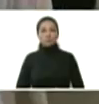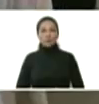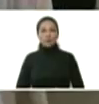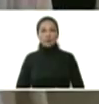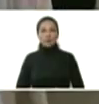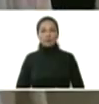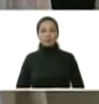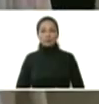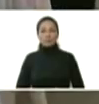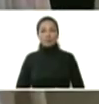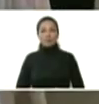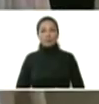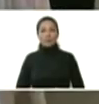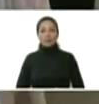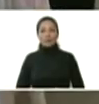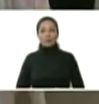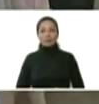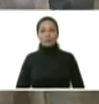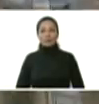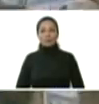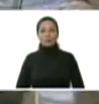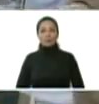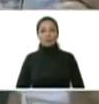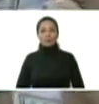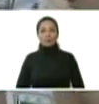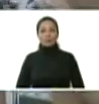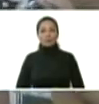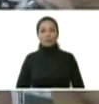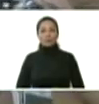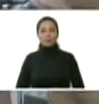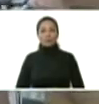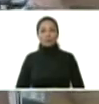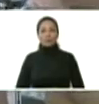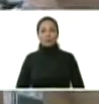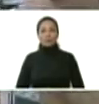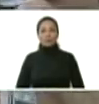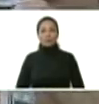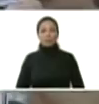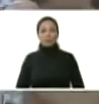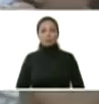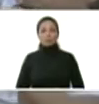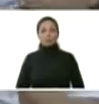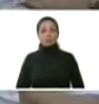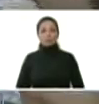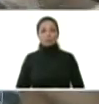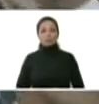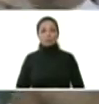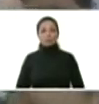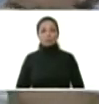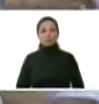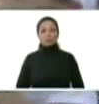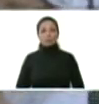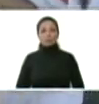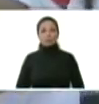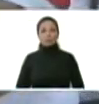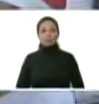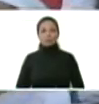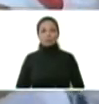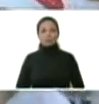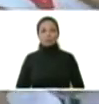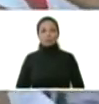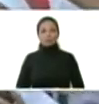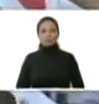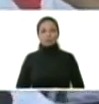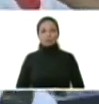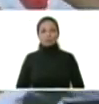Esperan las casas que yo les decía, que al llegar Maduro las puertas se abrían, que al llegar Maduro las puertas se